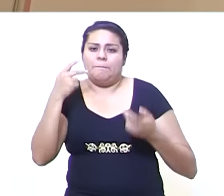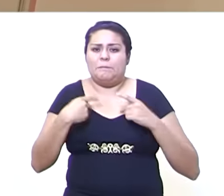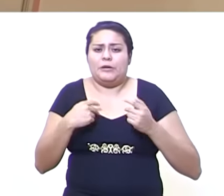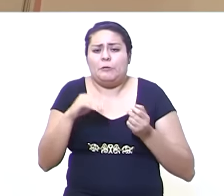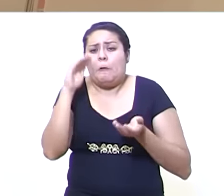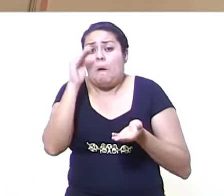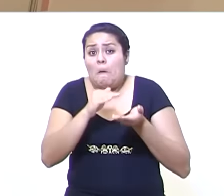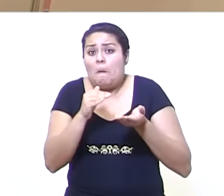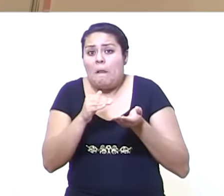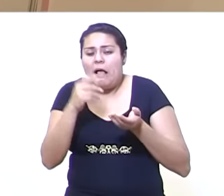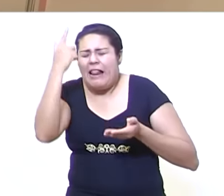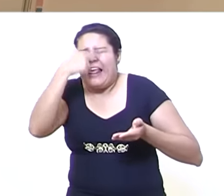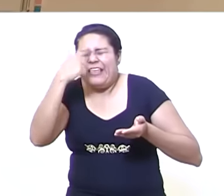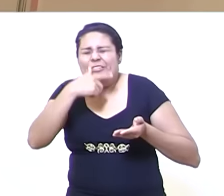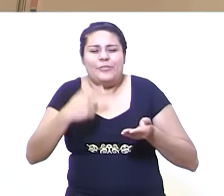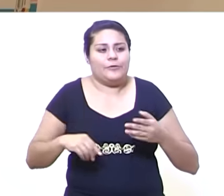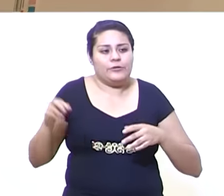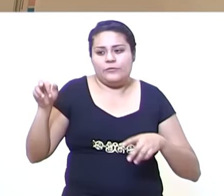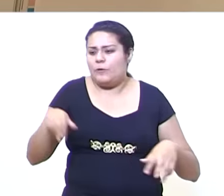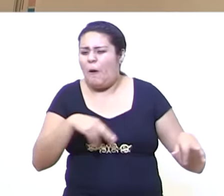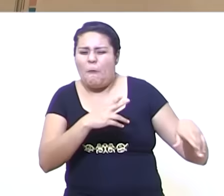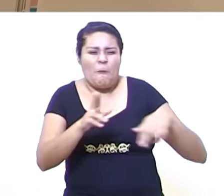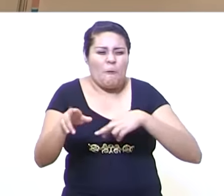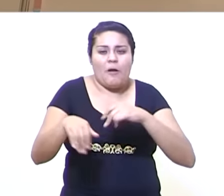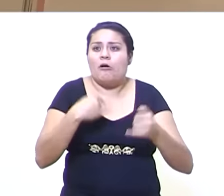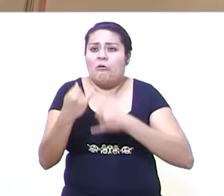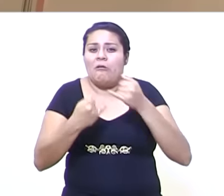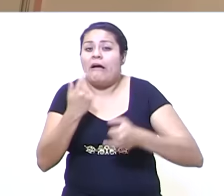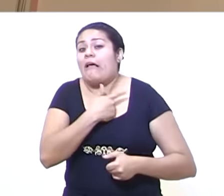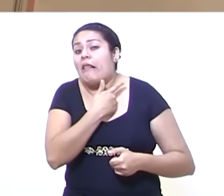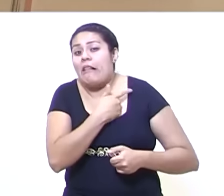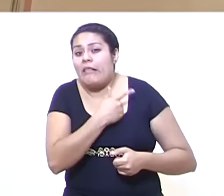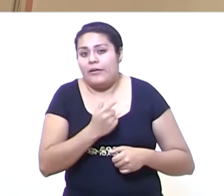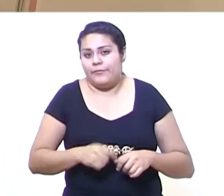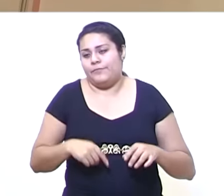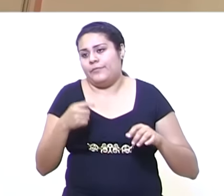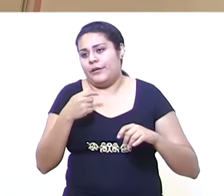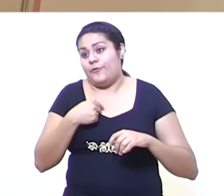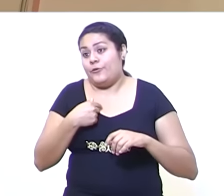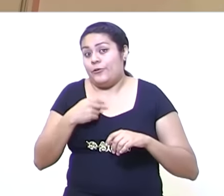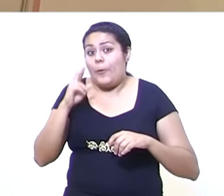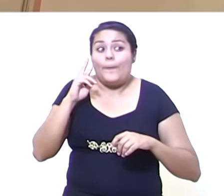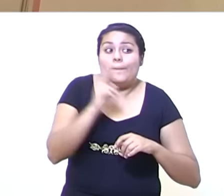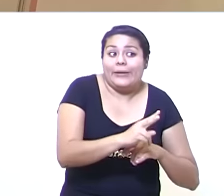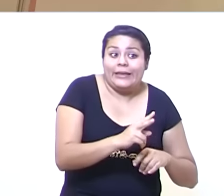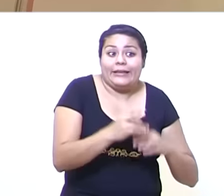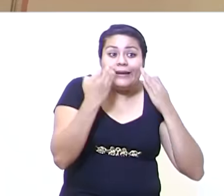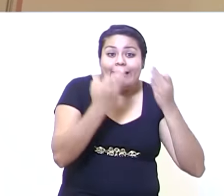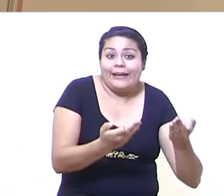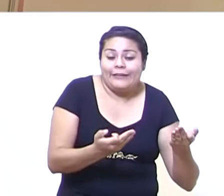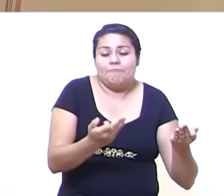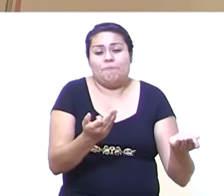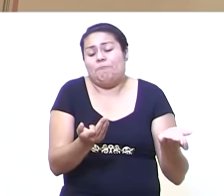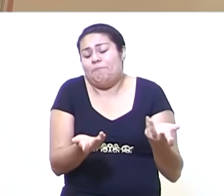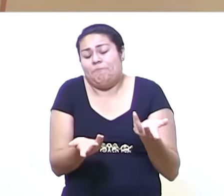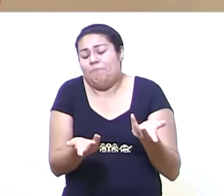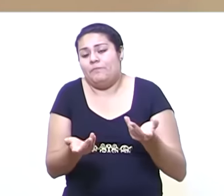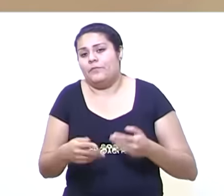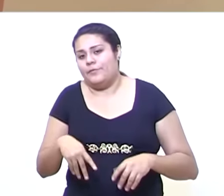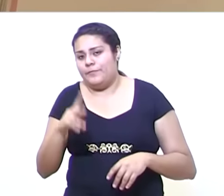y se ponen a jugar con los niños. Pero no lo sé, Nunca los he visto. Pero este